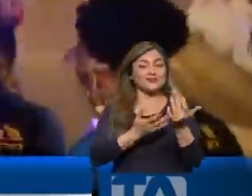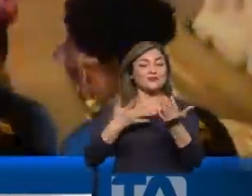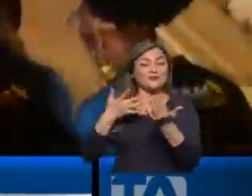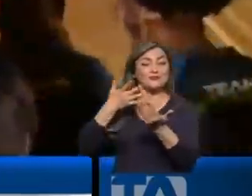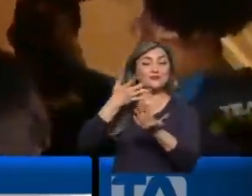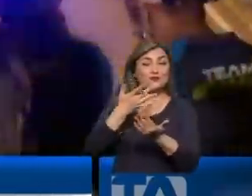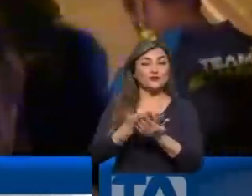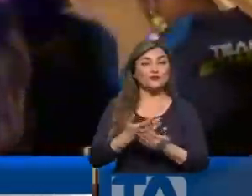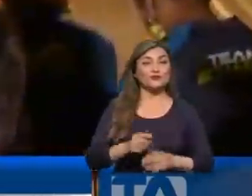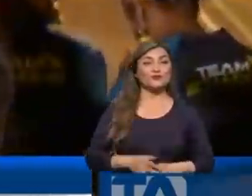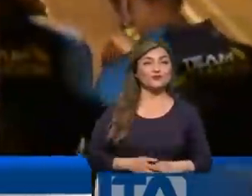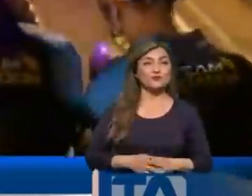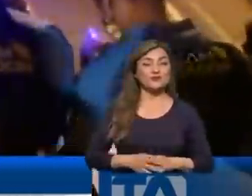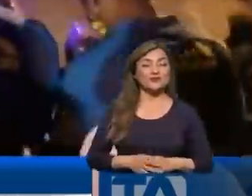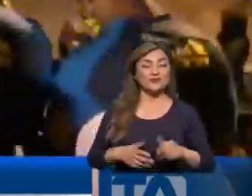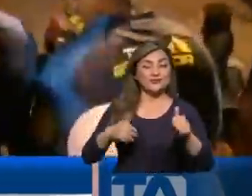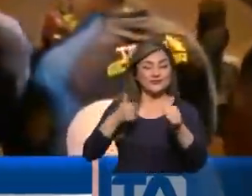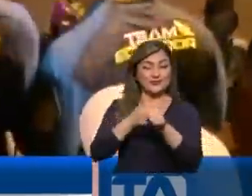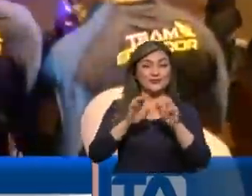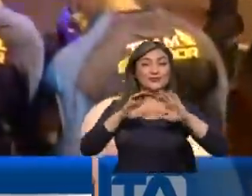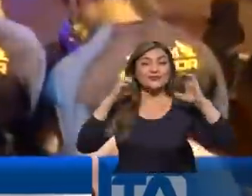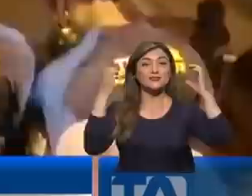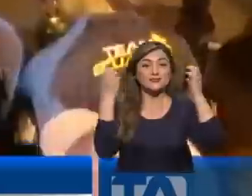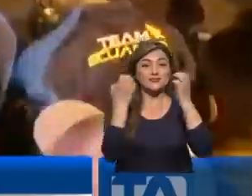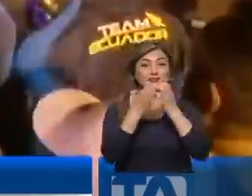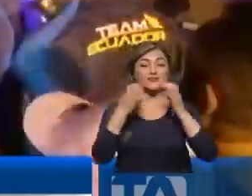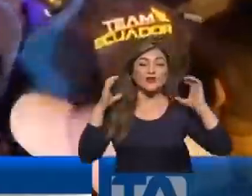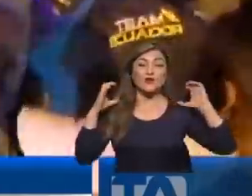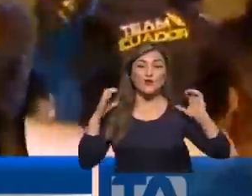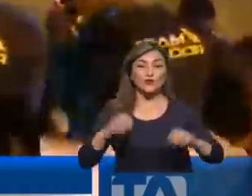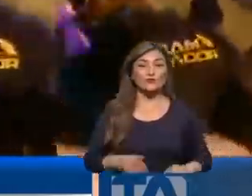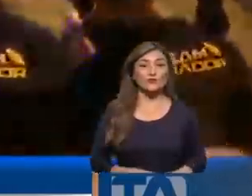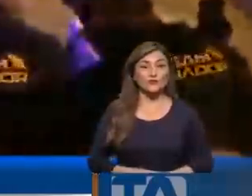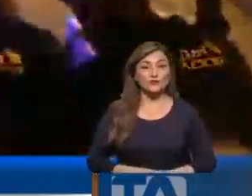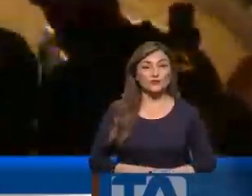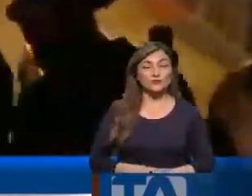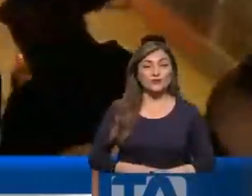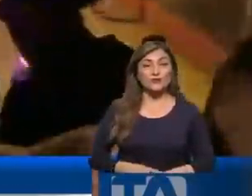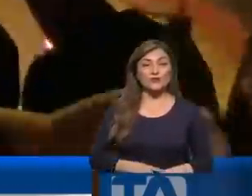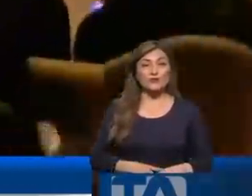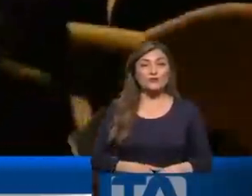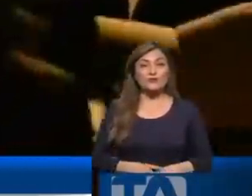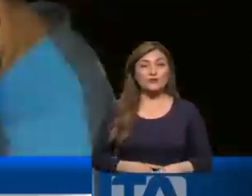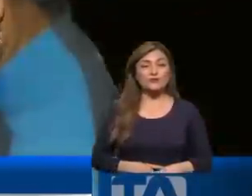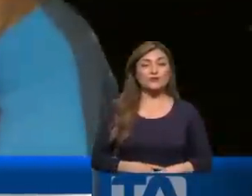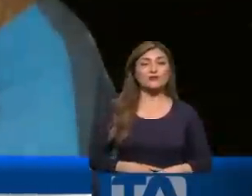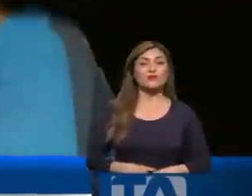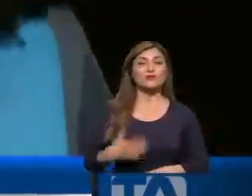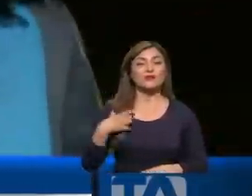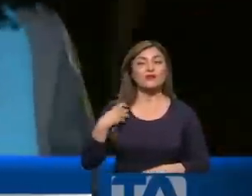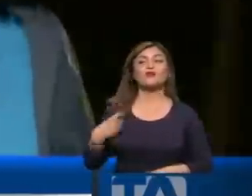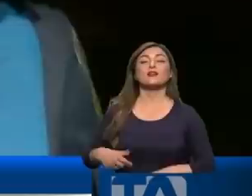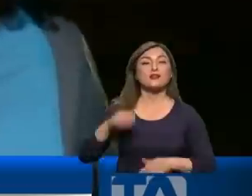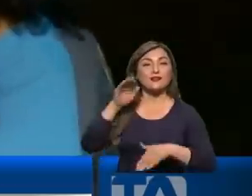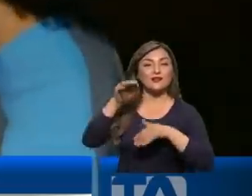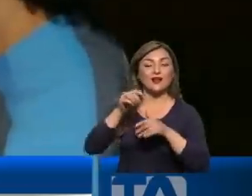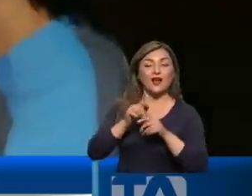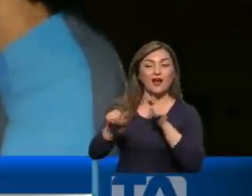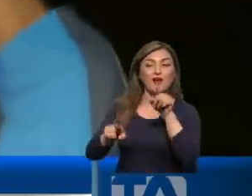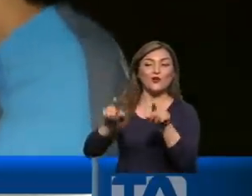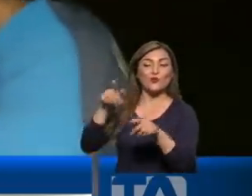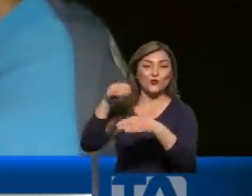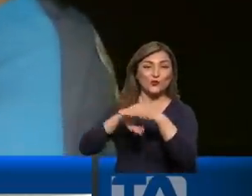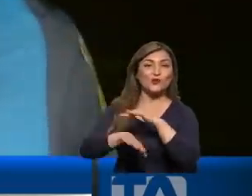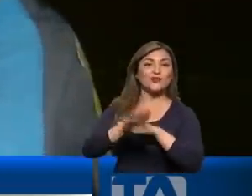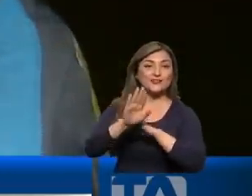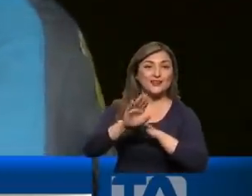a las inmediaciones del escenario del Batán. Muchos de ellos han logrado ingresar a los